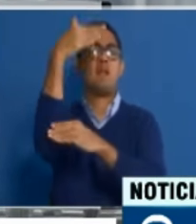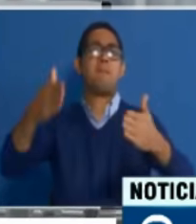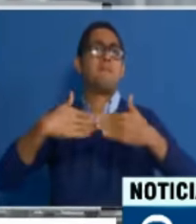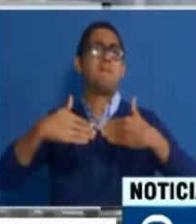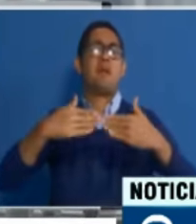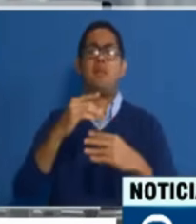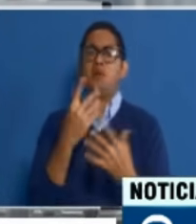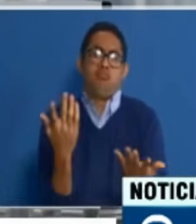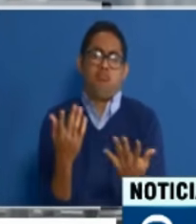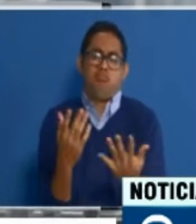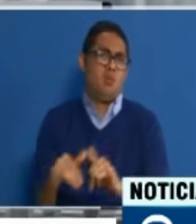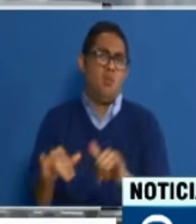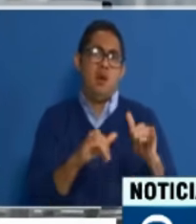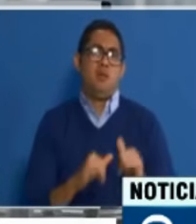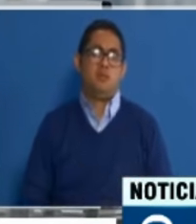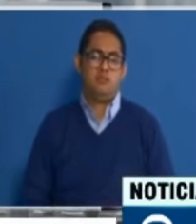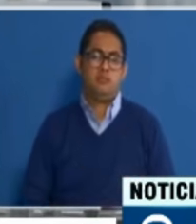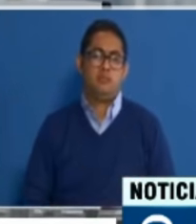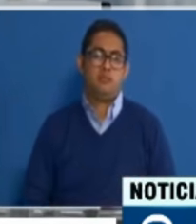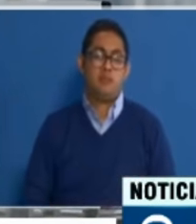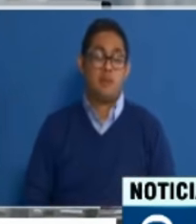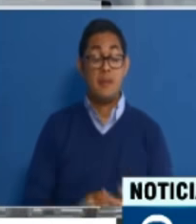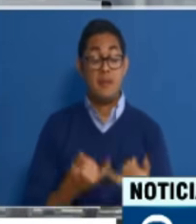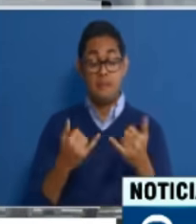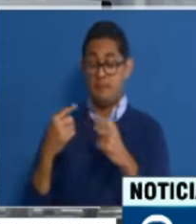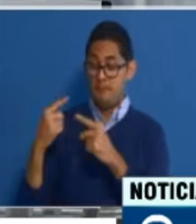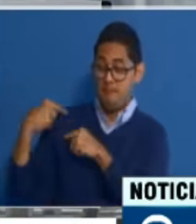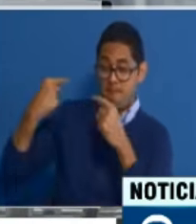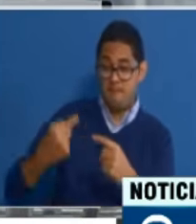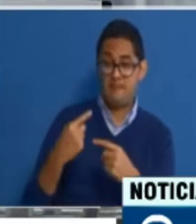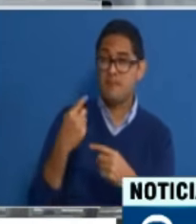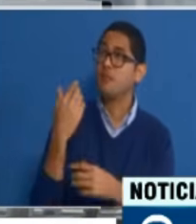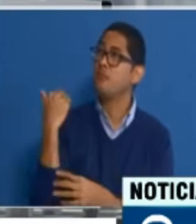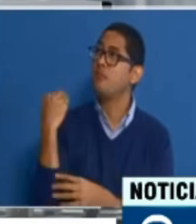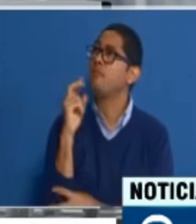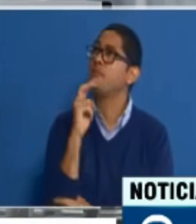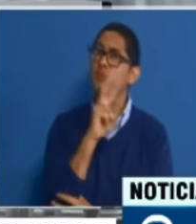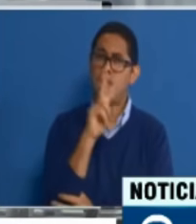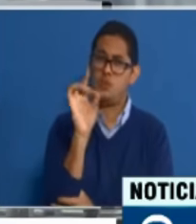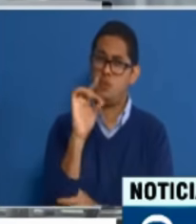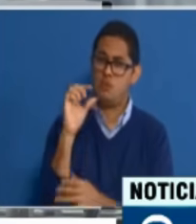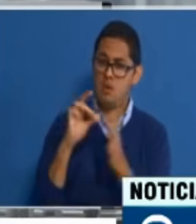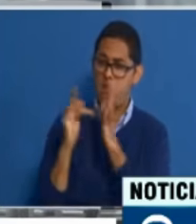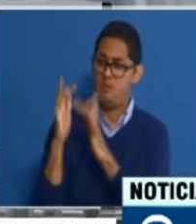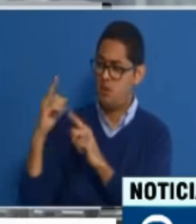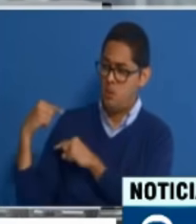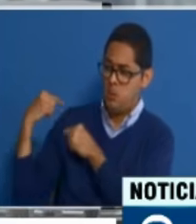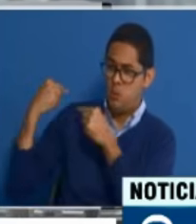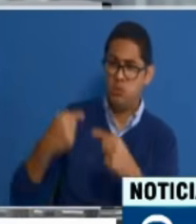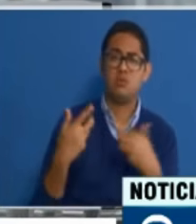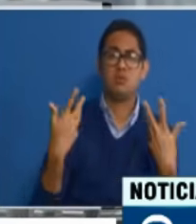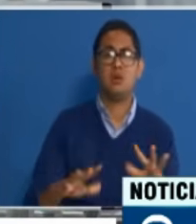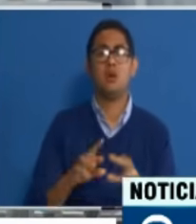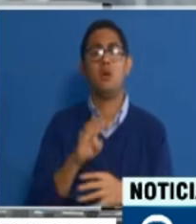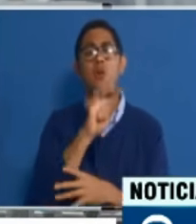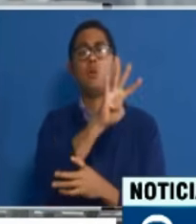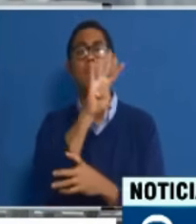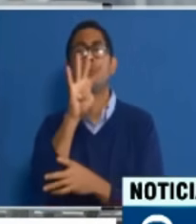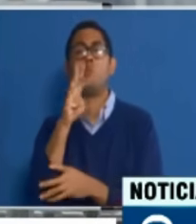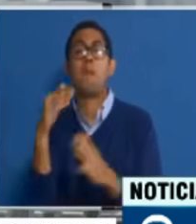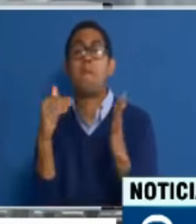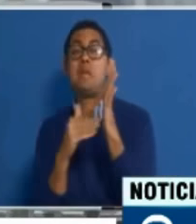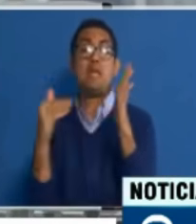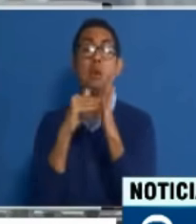En total, se han entregado hasta el 28 de abril más de 44 millones